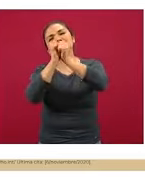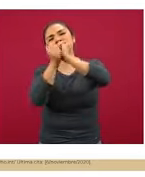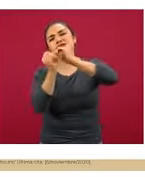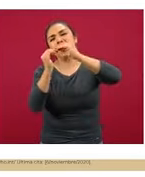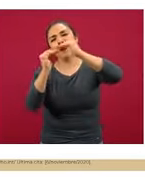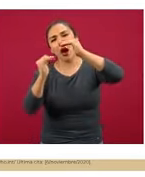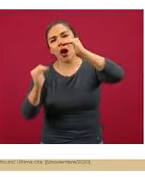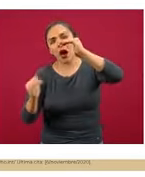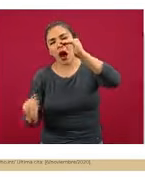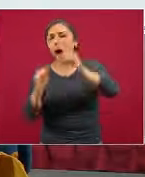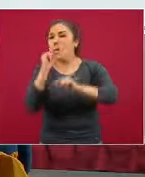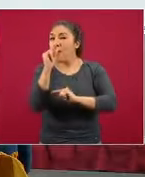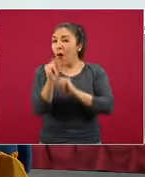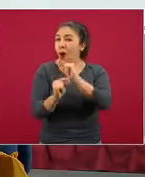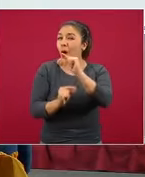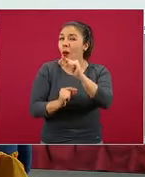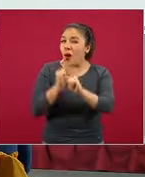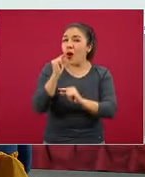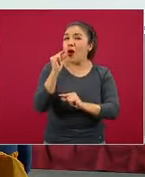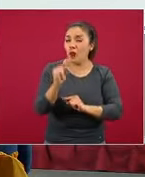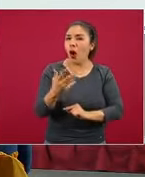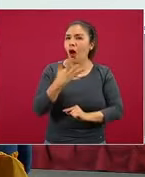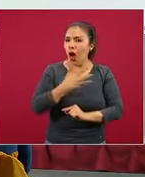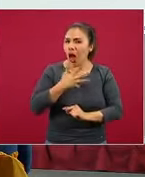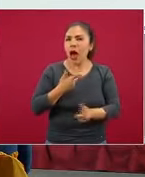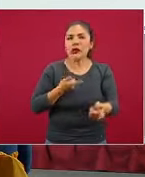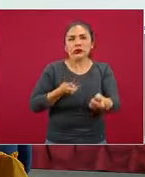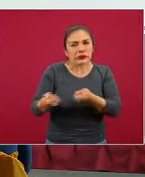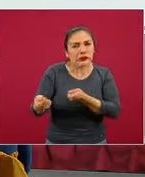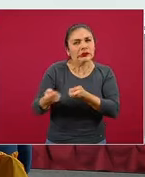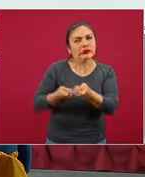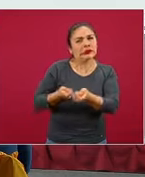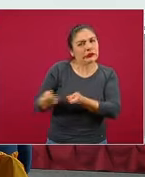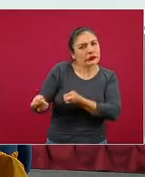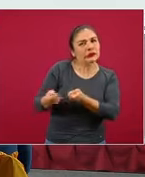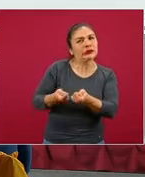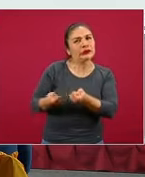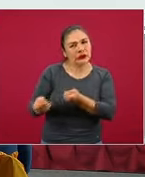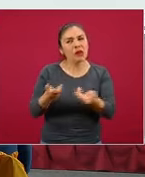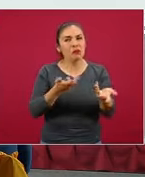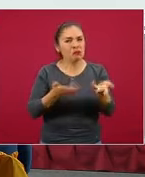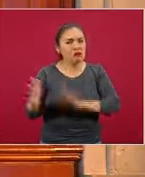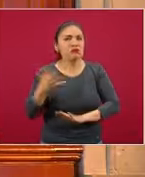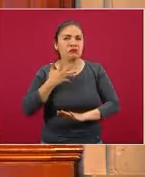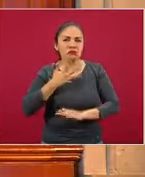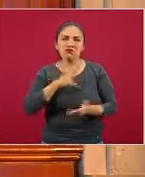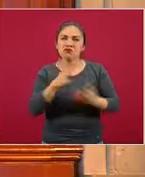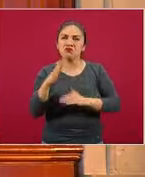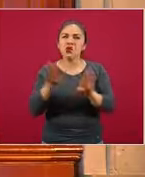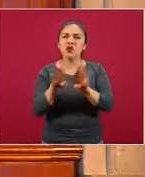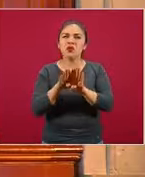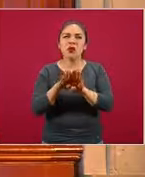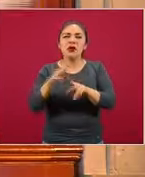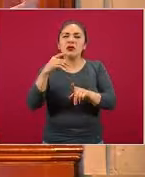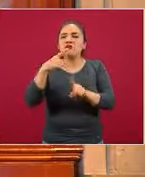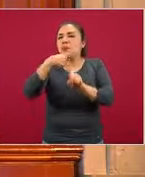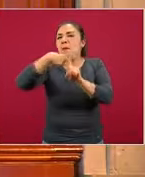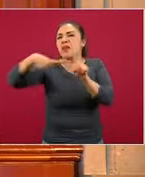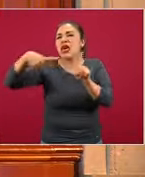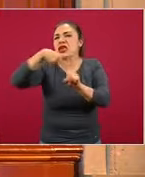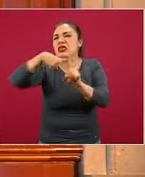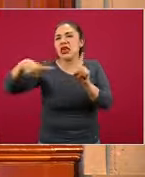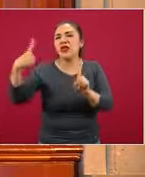han estado disminuyendo sus casos. Se ve que hay control de la epidemia, han inclusive llegado ya a tener un nivel que está casi a la mitad de lo que